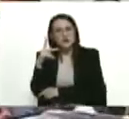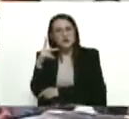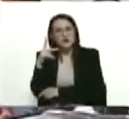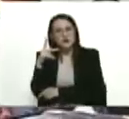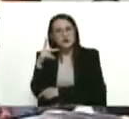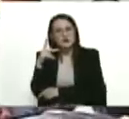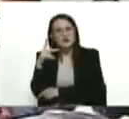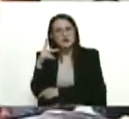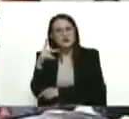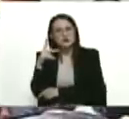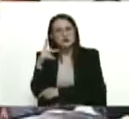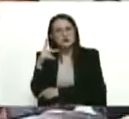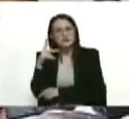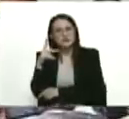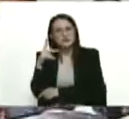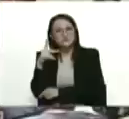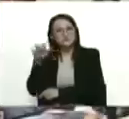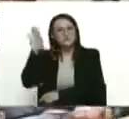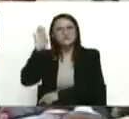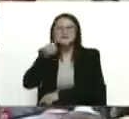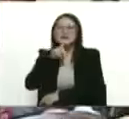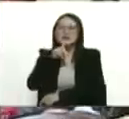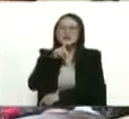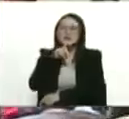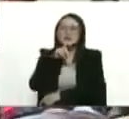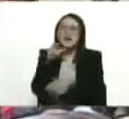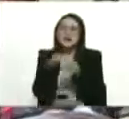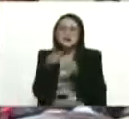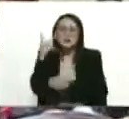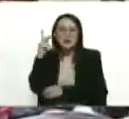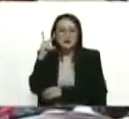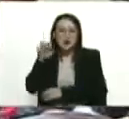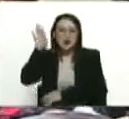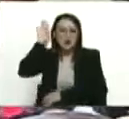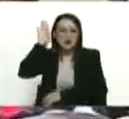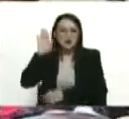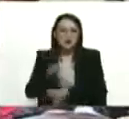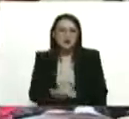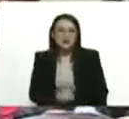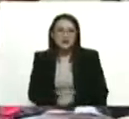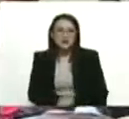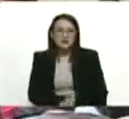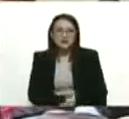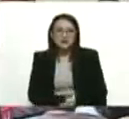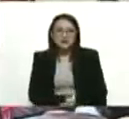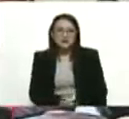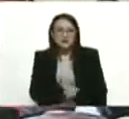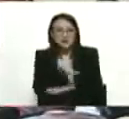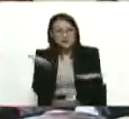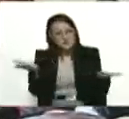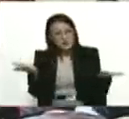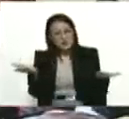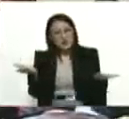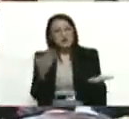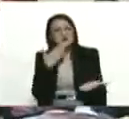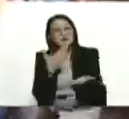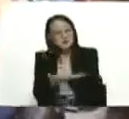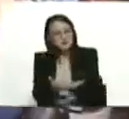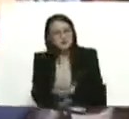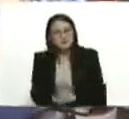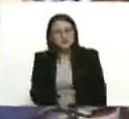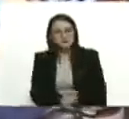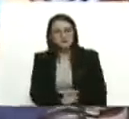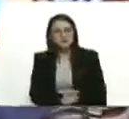parroquial, aquí está, aquí. Equipo parroquial, levanten la mano. Es a ustedes, hermano, agradecimiento.